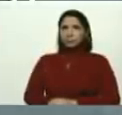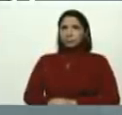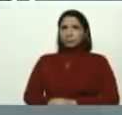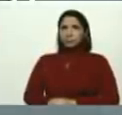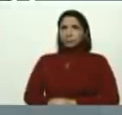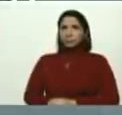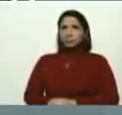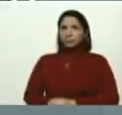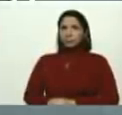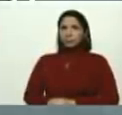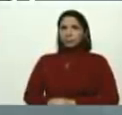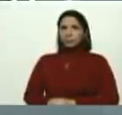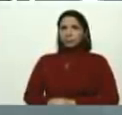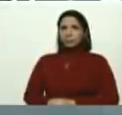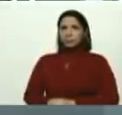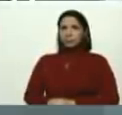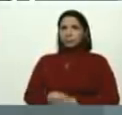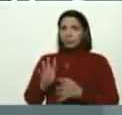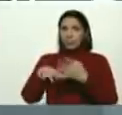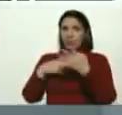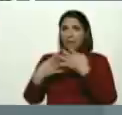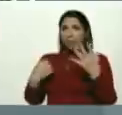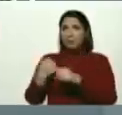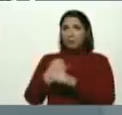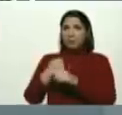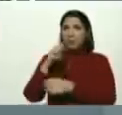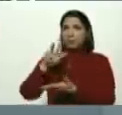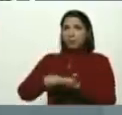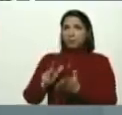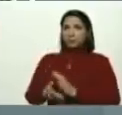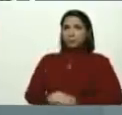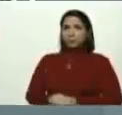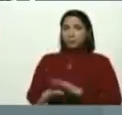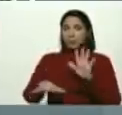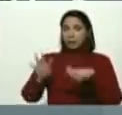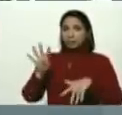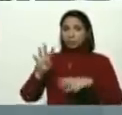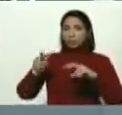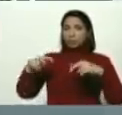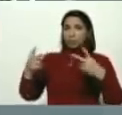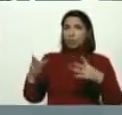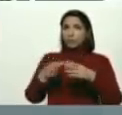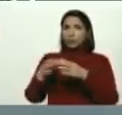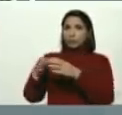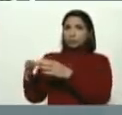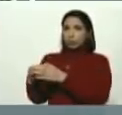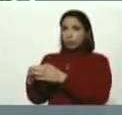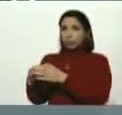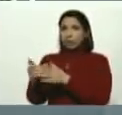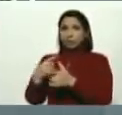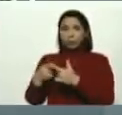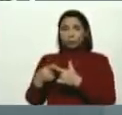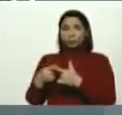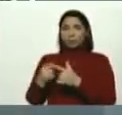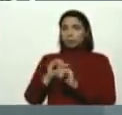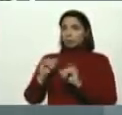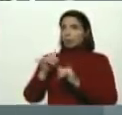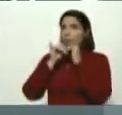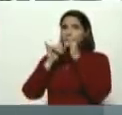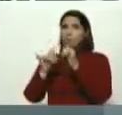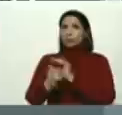¿no? En el esquema de trabajo aprobado. 14 nuevos sectores, entonces, a los ya